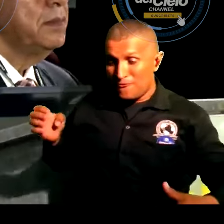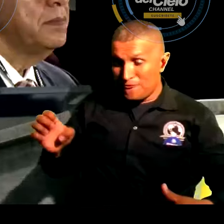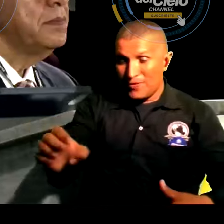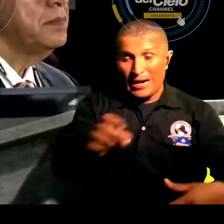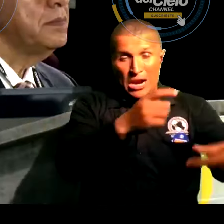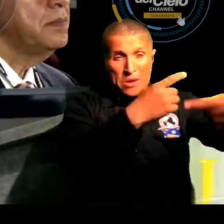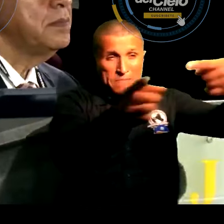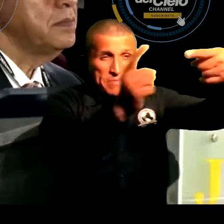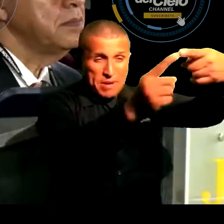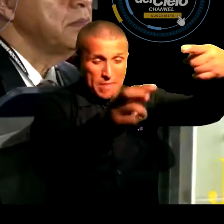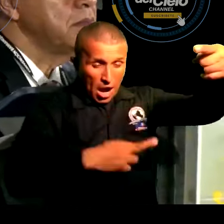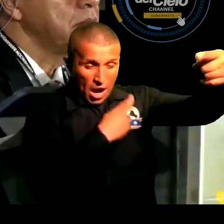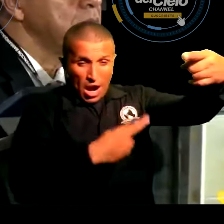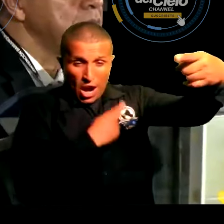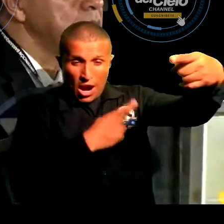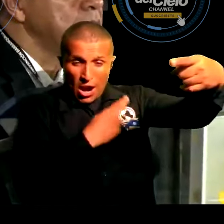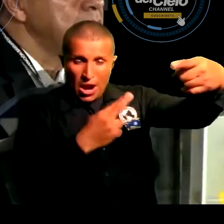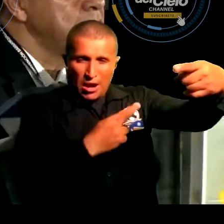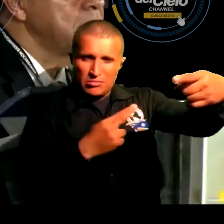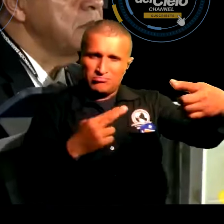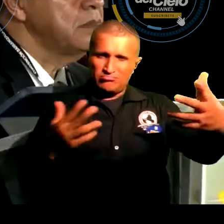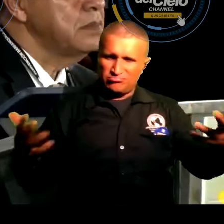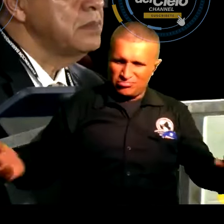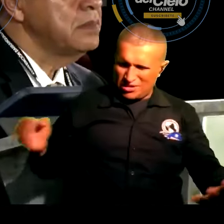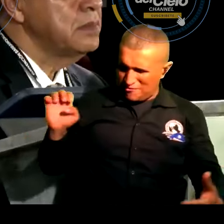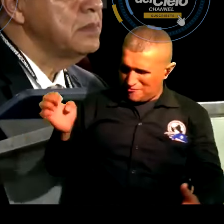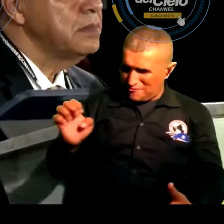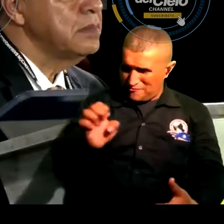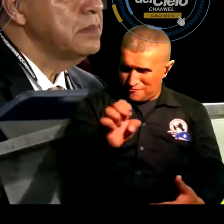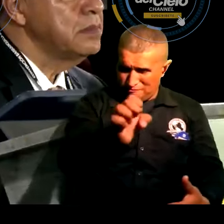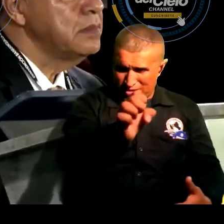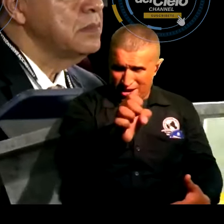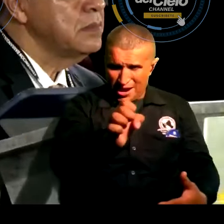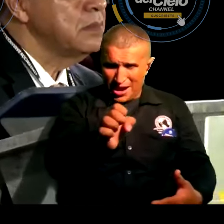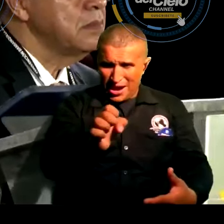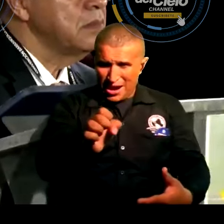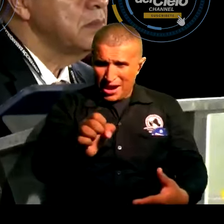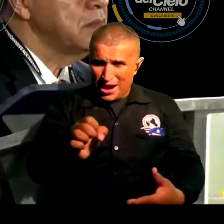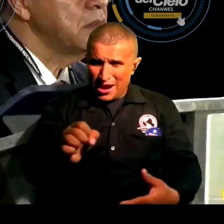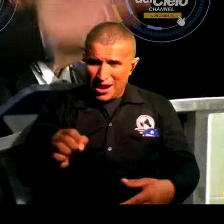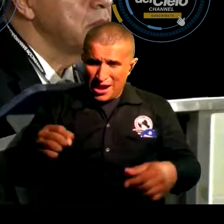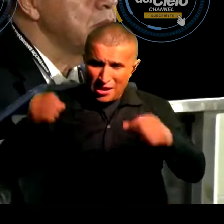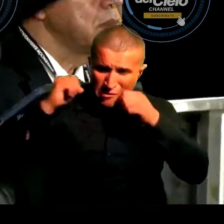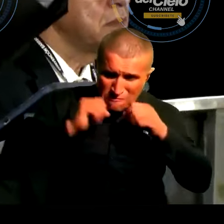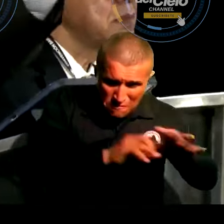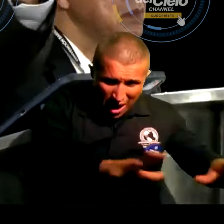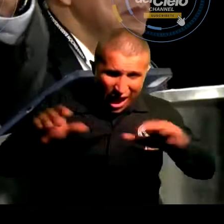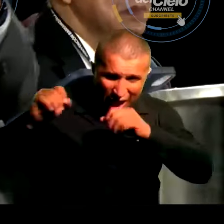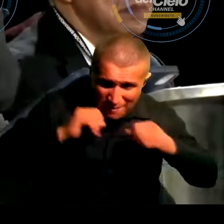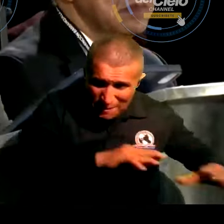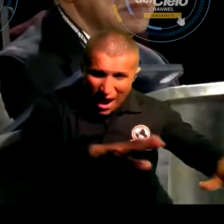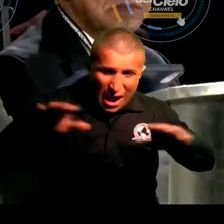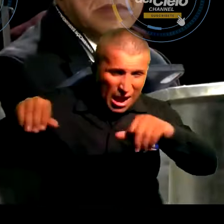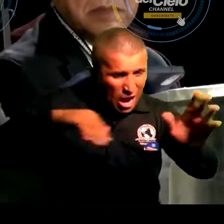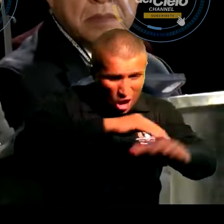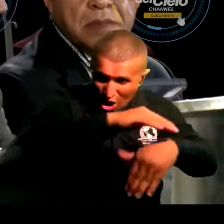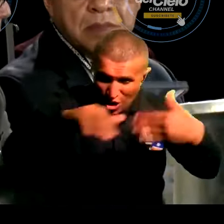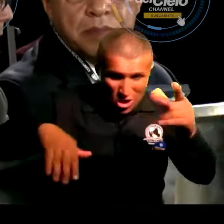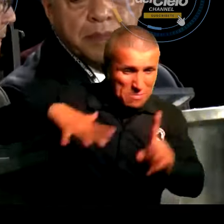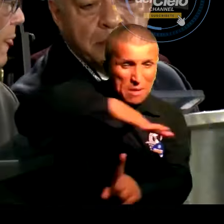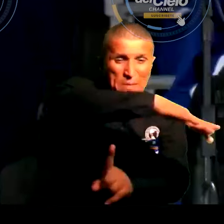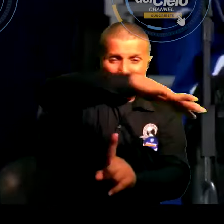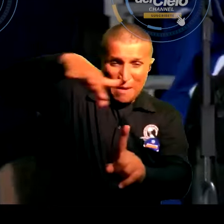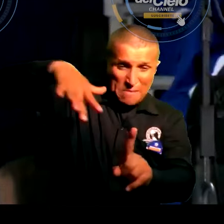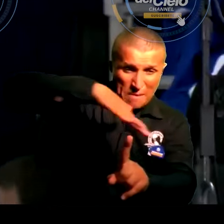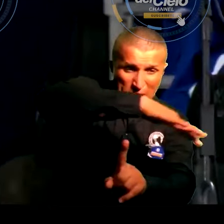Está el evangelio de la prosperidad, donde todo gira en torno a los